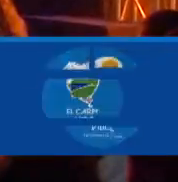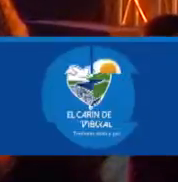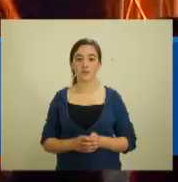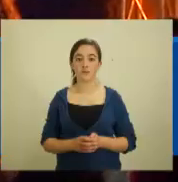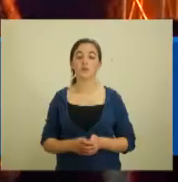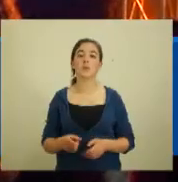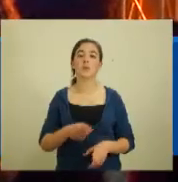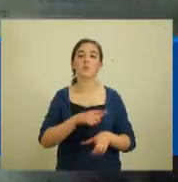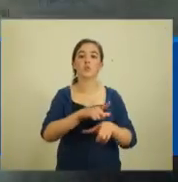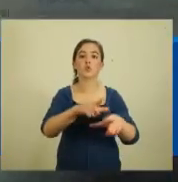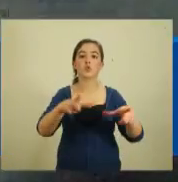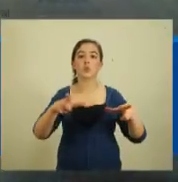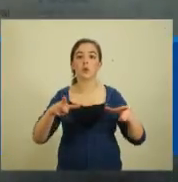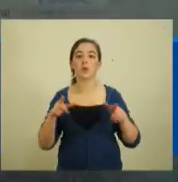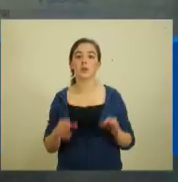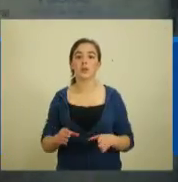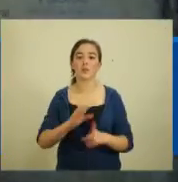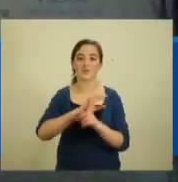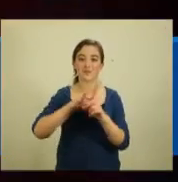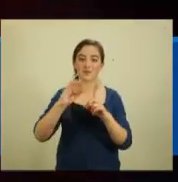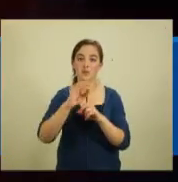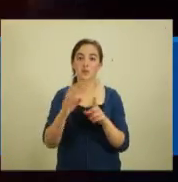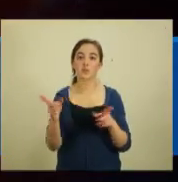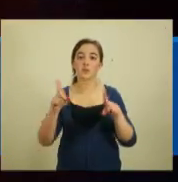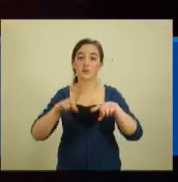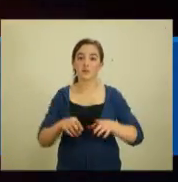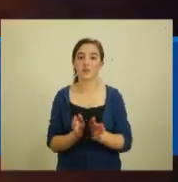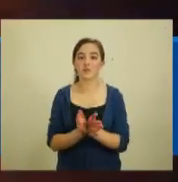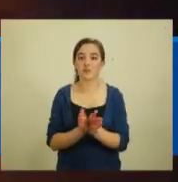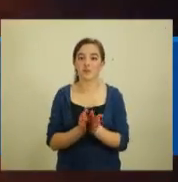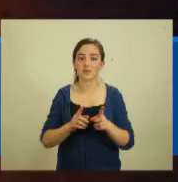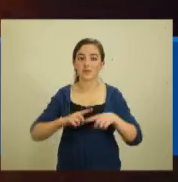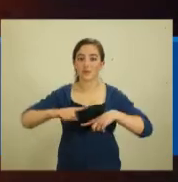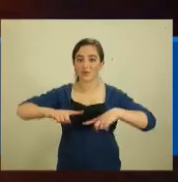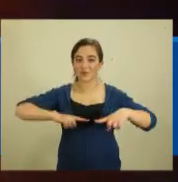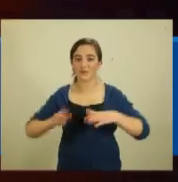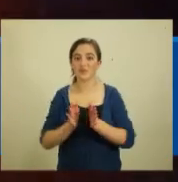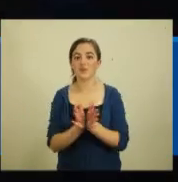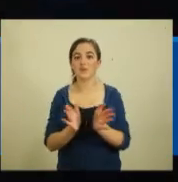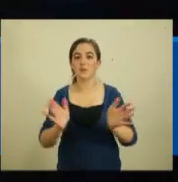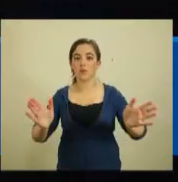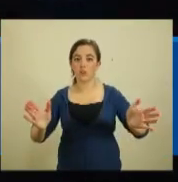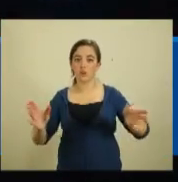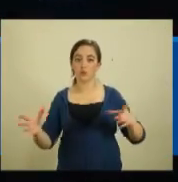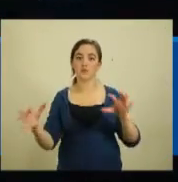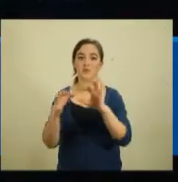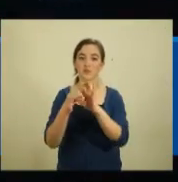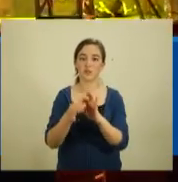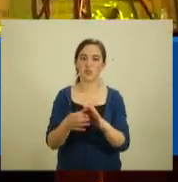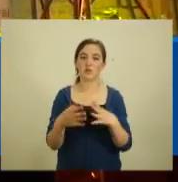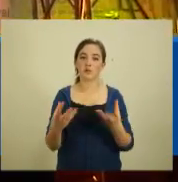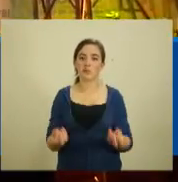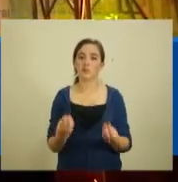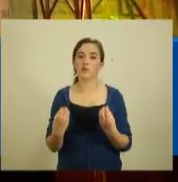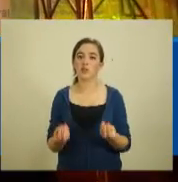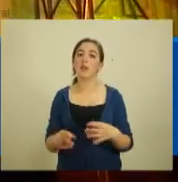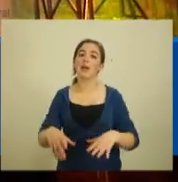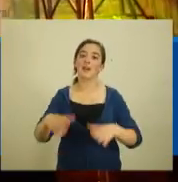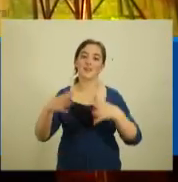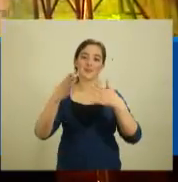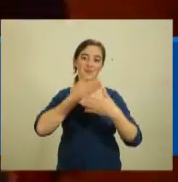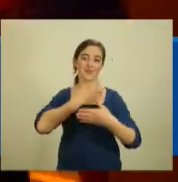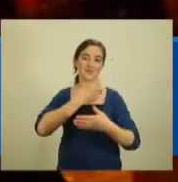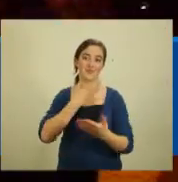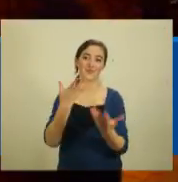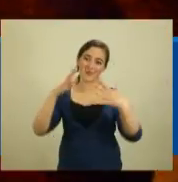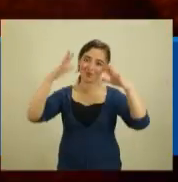Una variada programación musical, además de actividades culturales y de promoción turística, fueron realizadas en el Parque Principal en homenaje a las